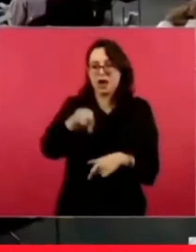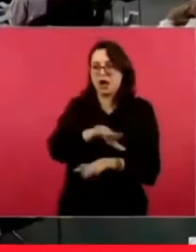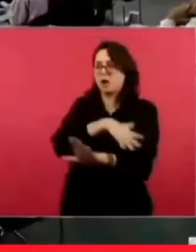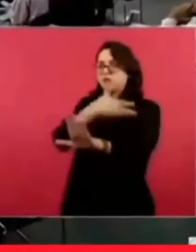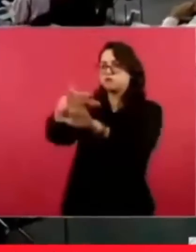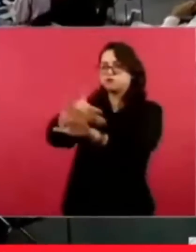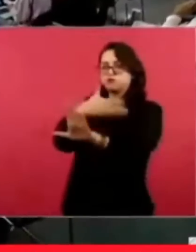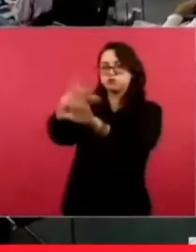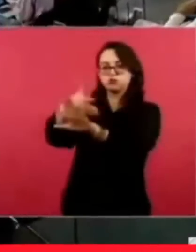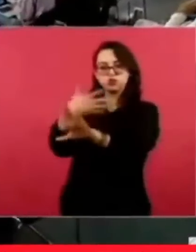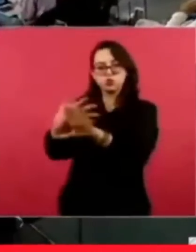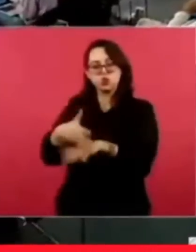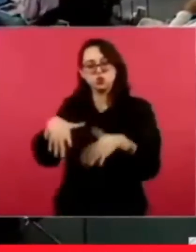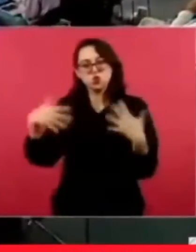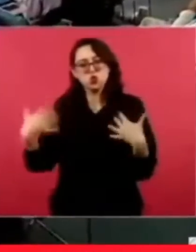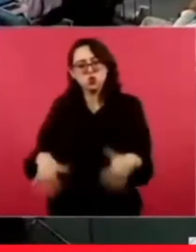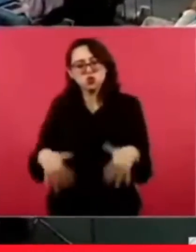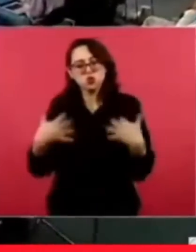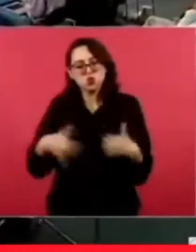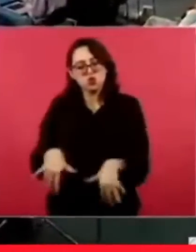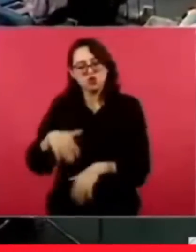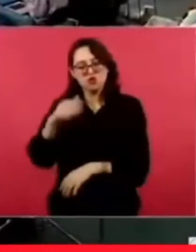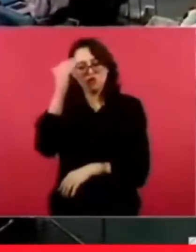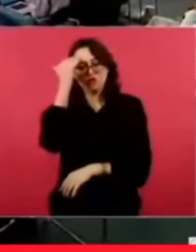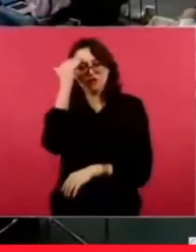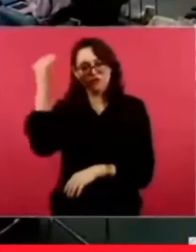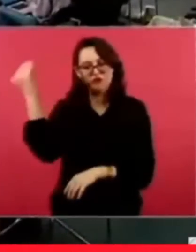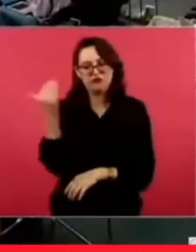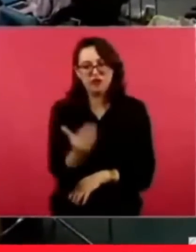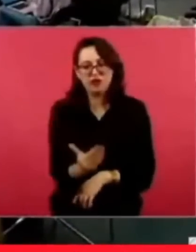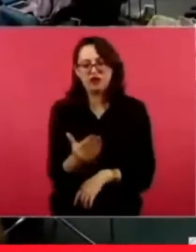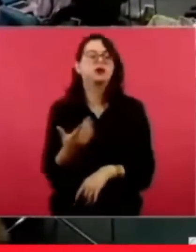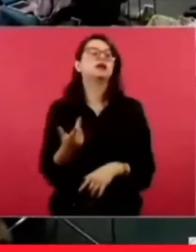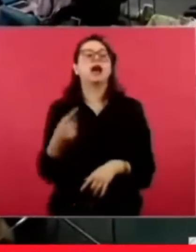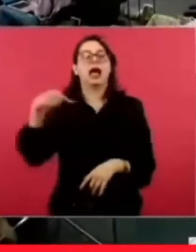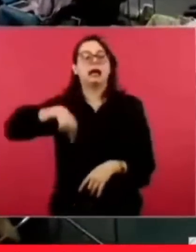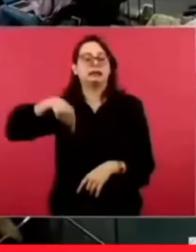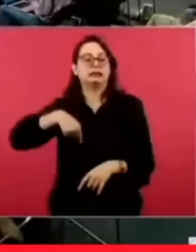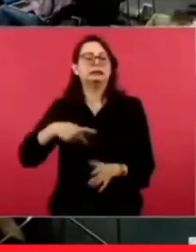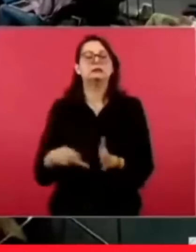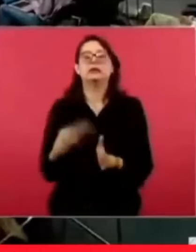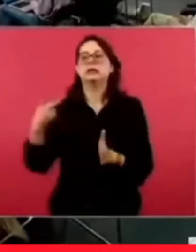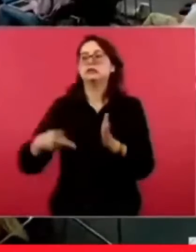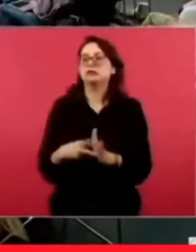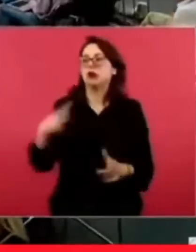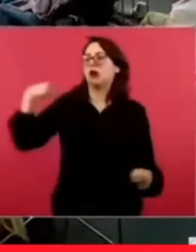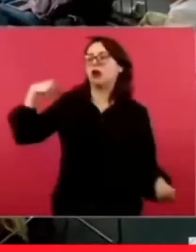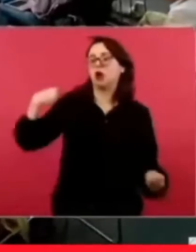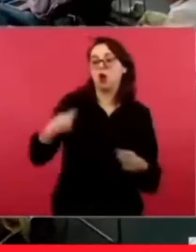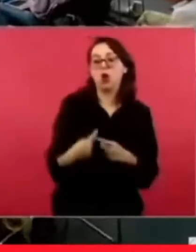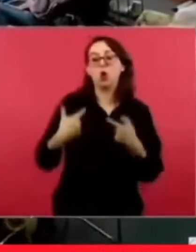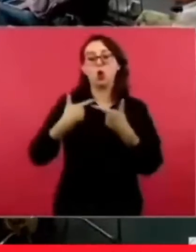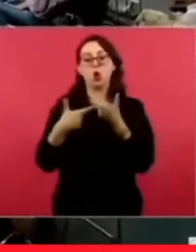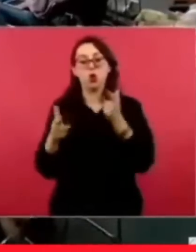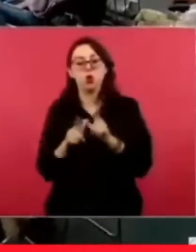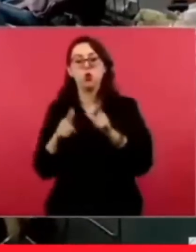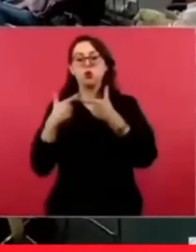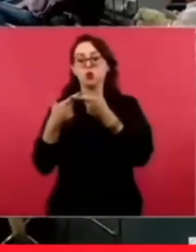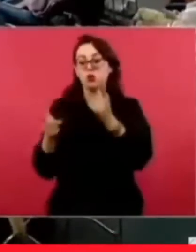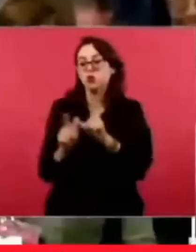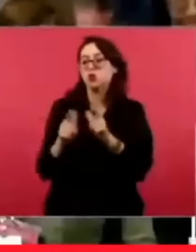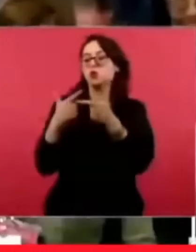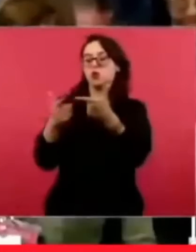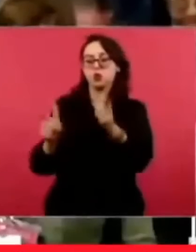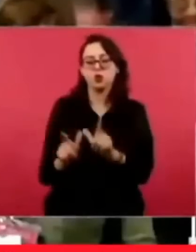guerra mediática, sino también una guerra jurídica. Aquí ya hemos hablado de cómo, pues, han interpuesto centenas